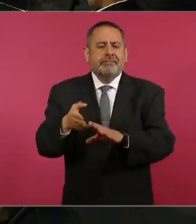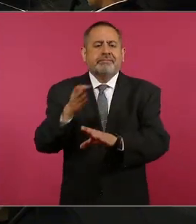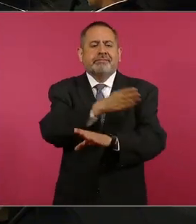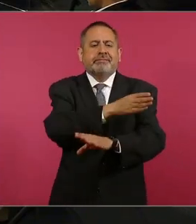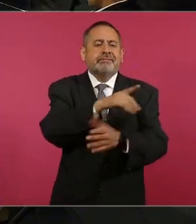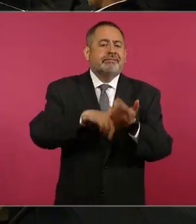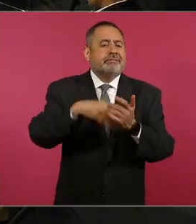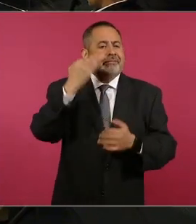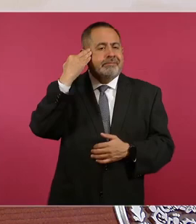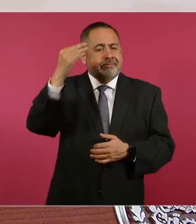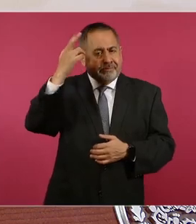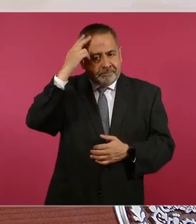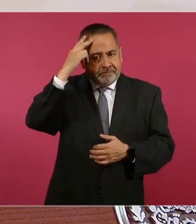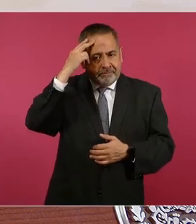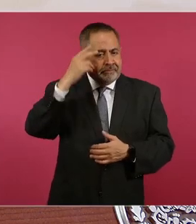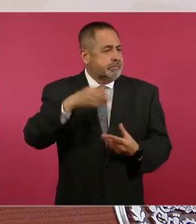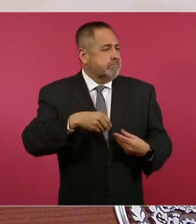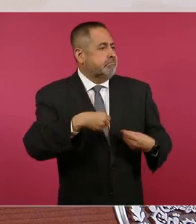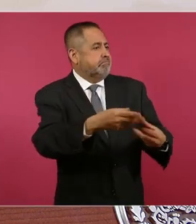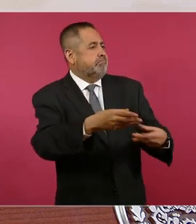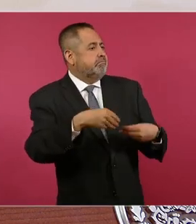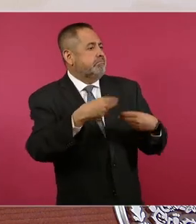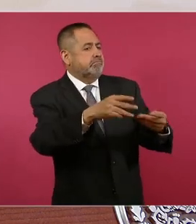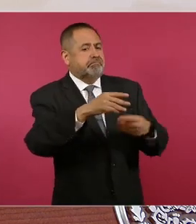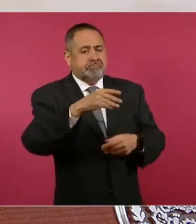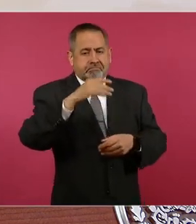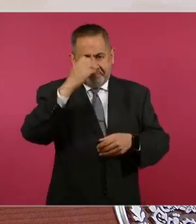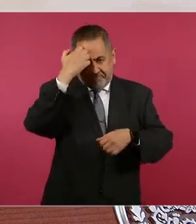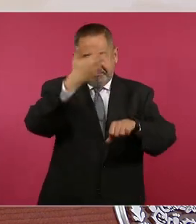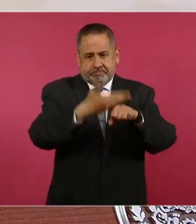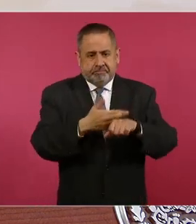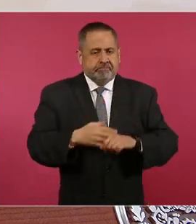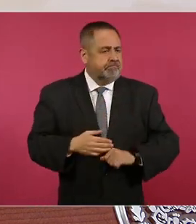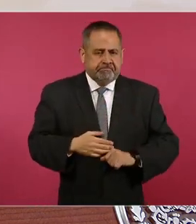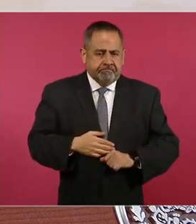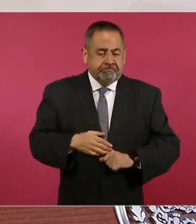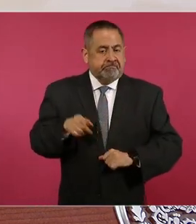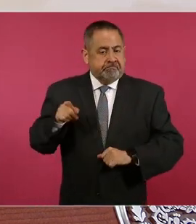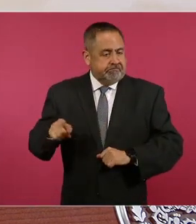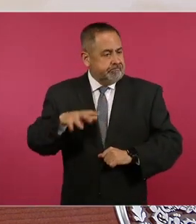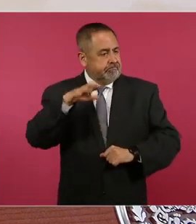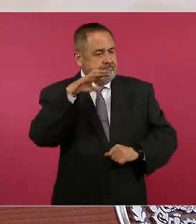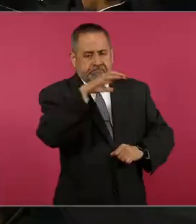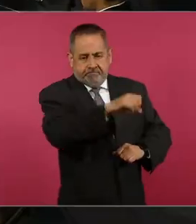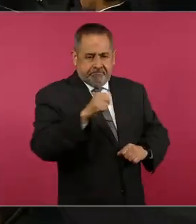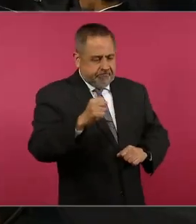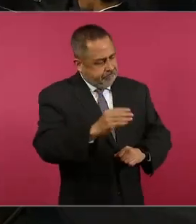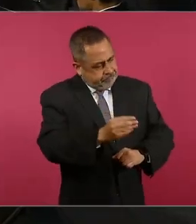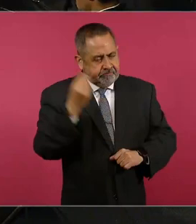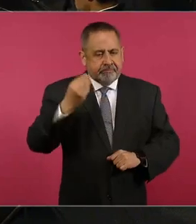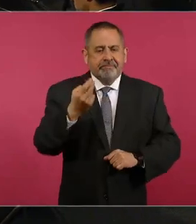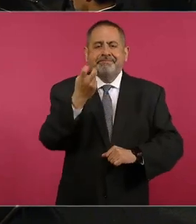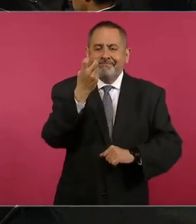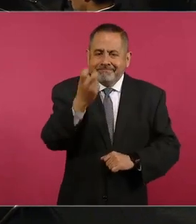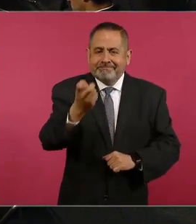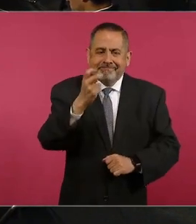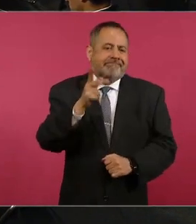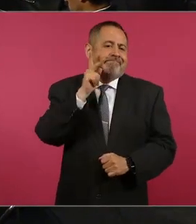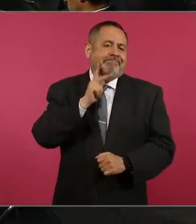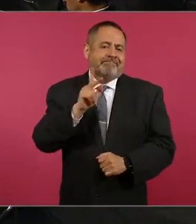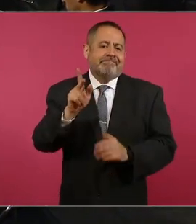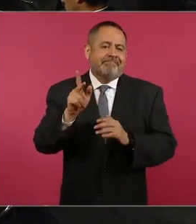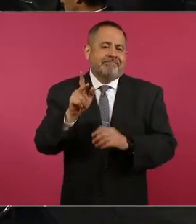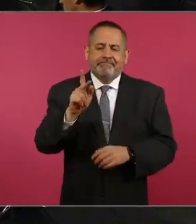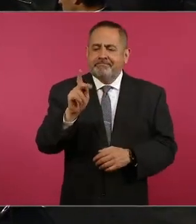a extranjeros. Y así es como se lleva a cabo la expropiación petrolera